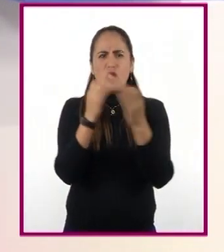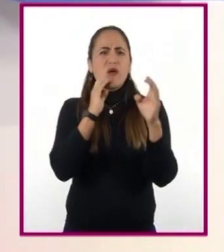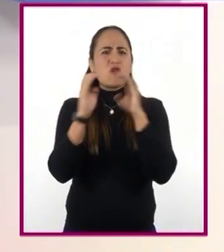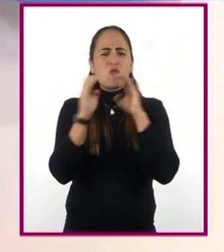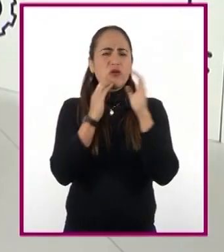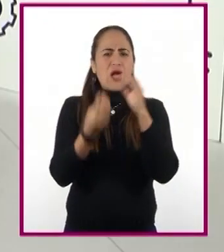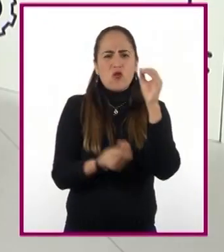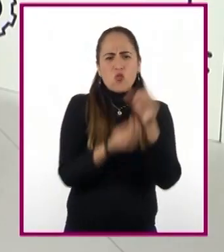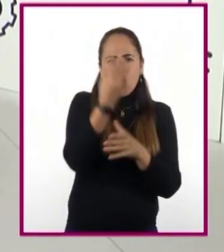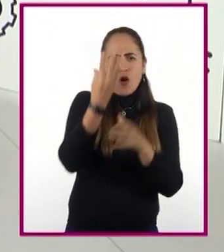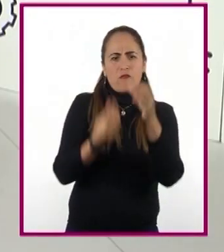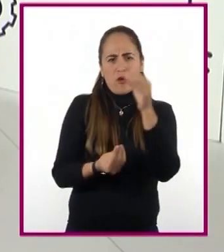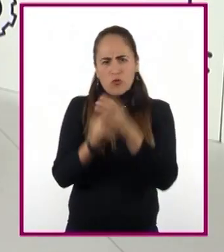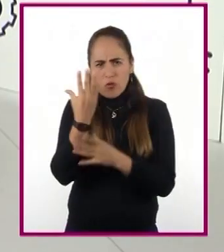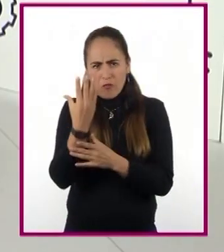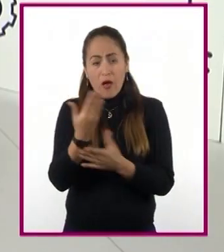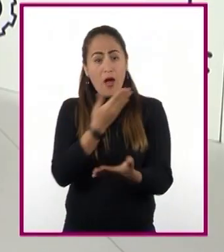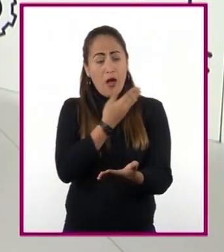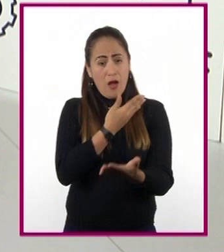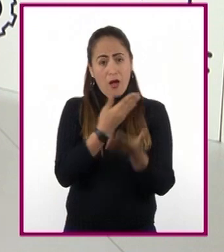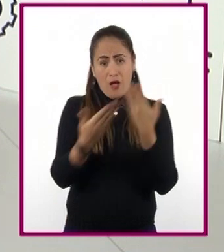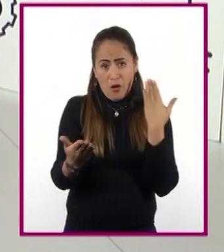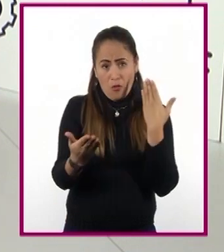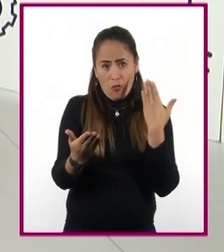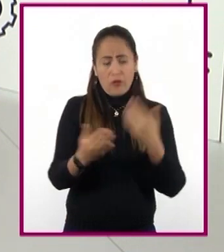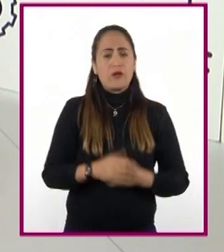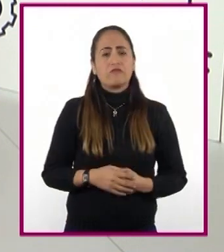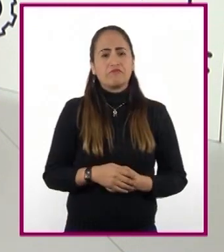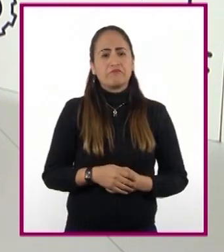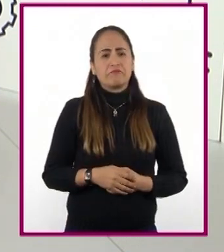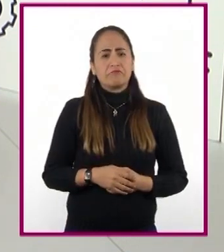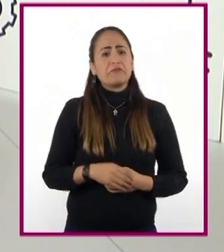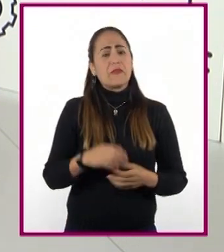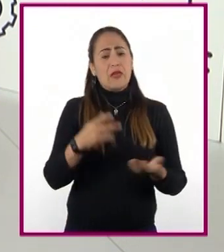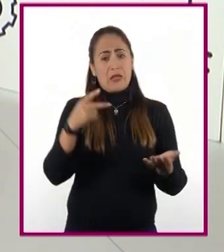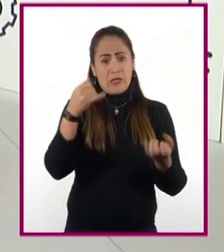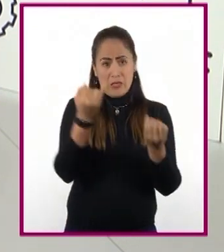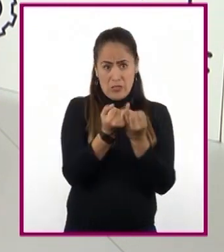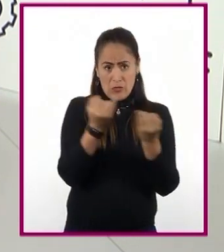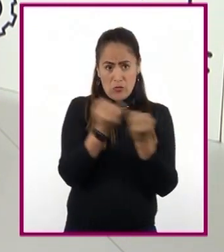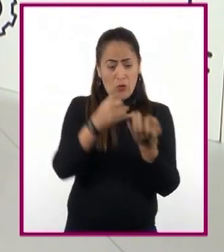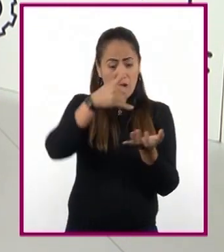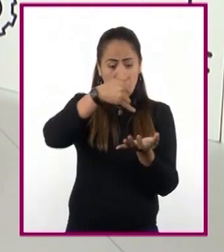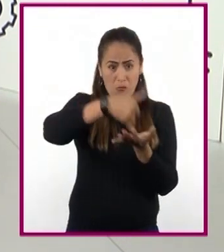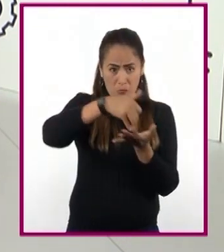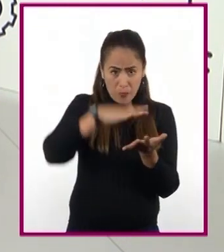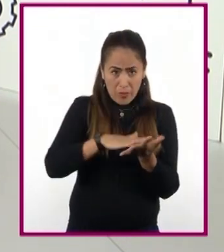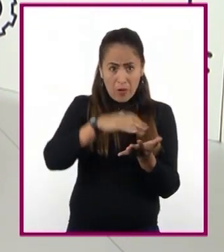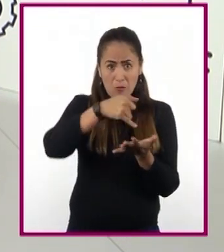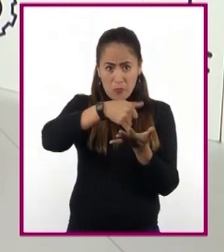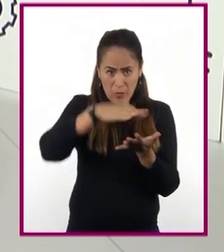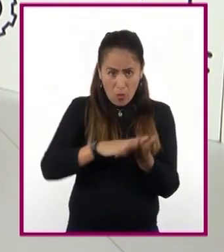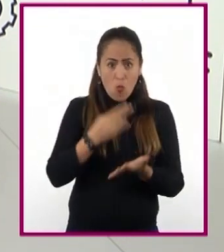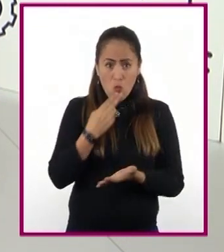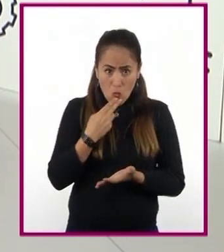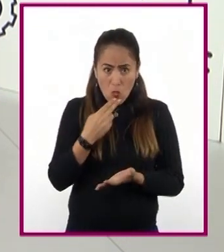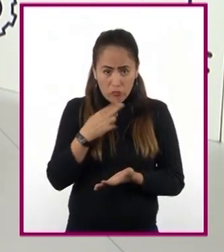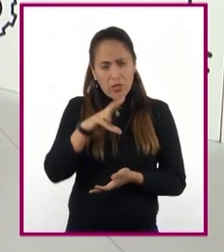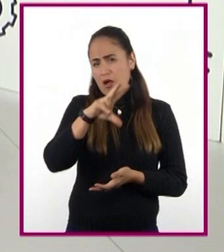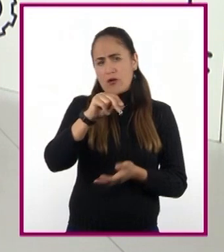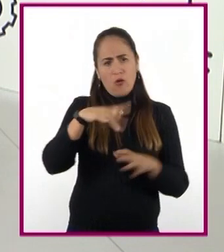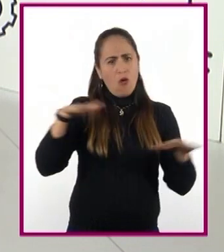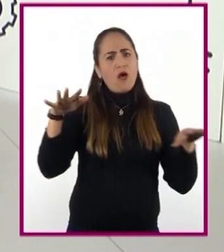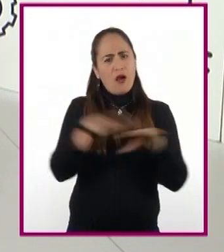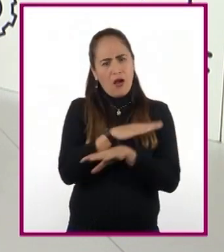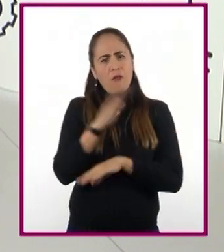innovando. En la actualidad, ya no se emplean tanto los medios impresos y se ha dado paso a los medios